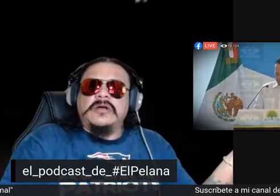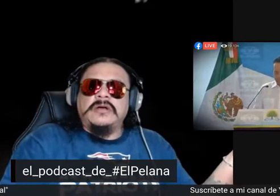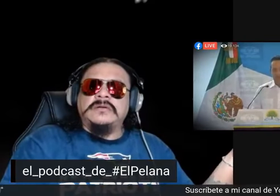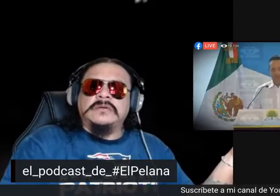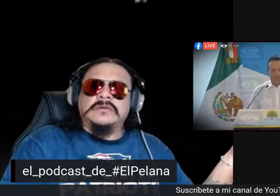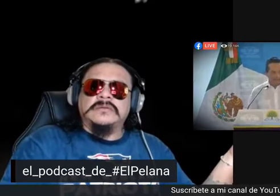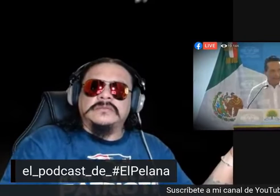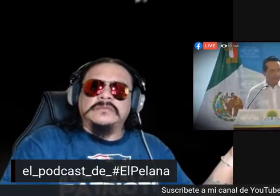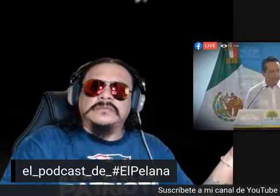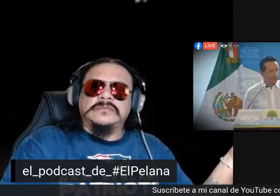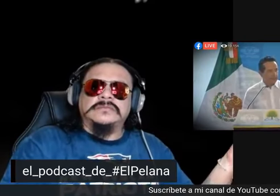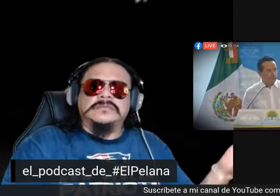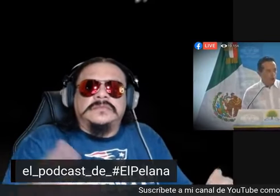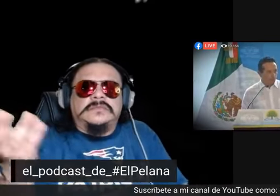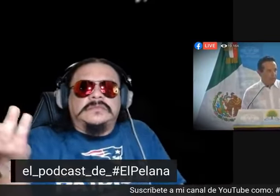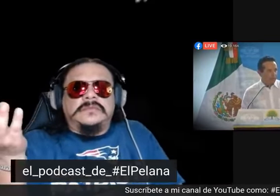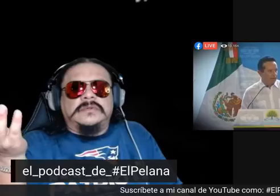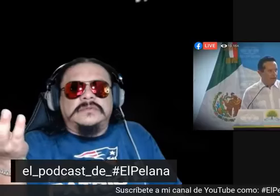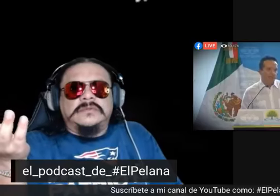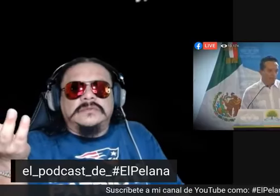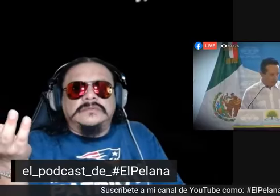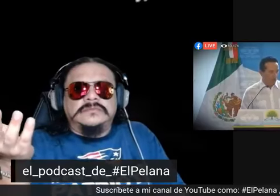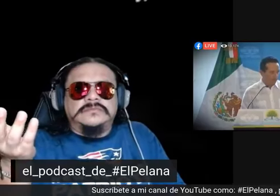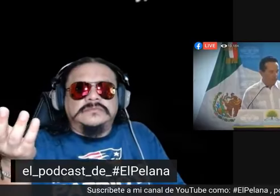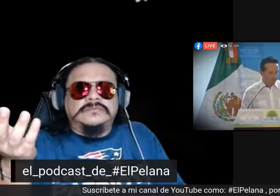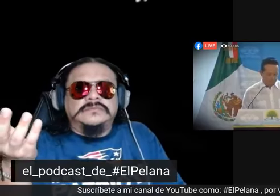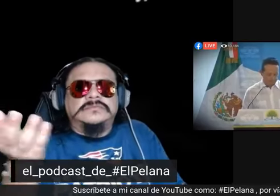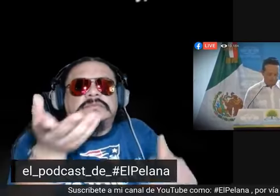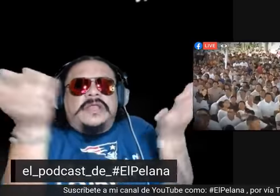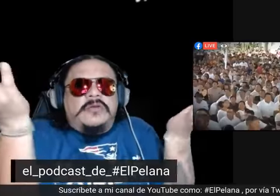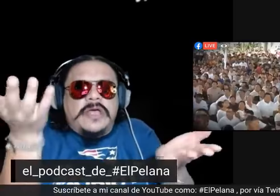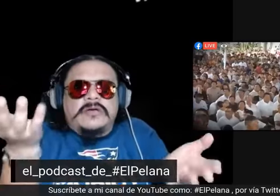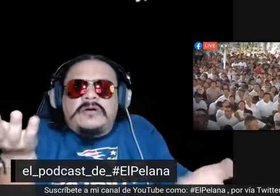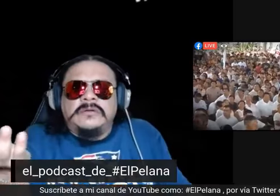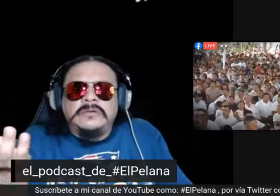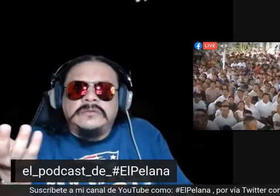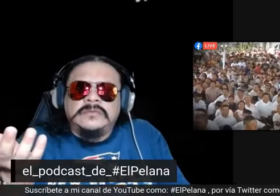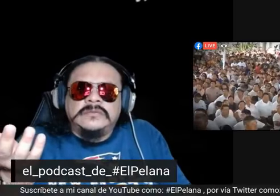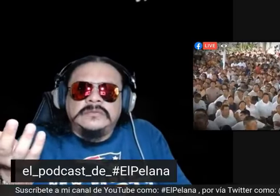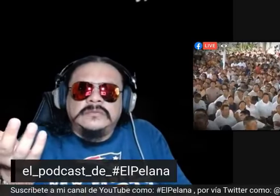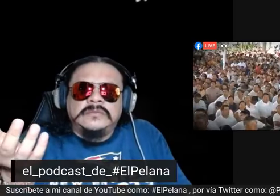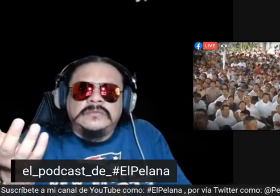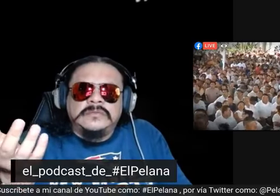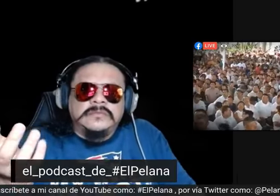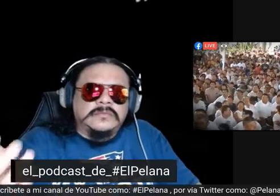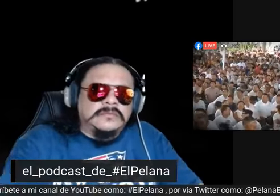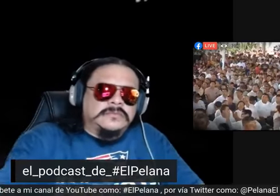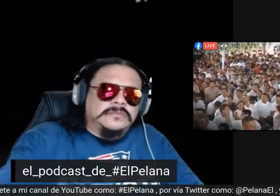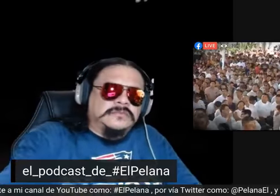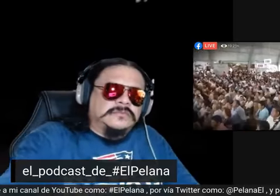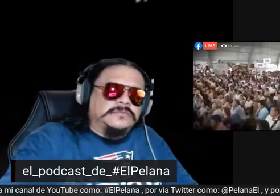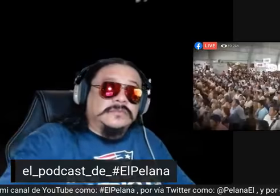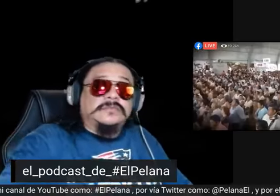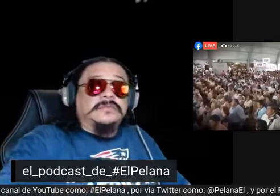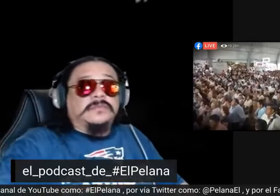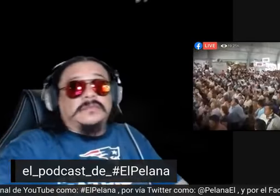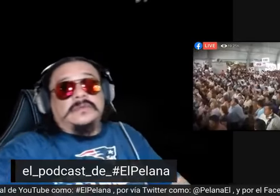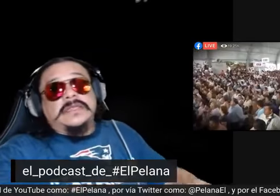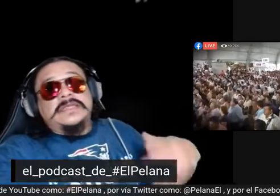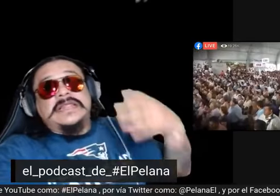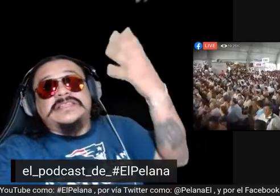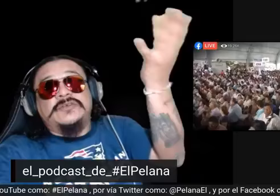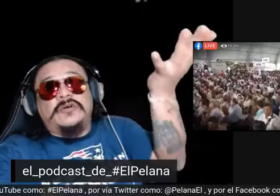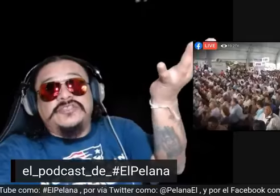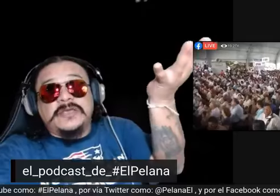luego? Aplicando la ley, tope hasta donde tope. ¿Y luego? El 2017 será un año complicado para el país. ¿Y